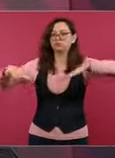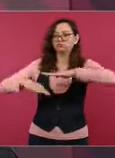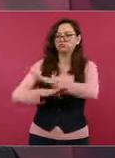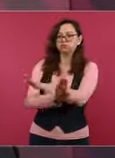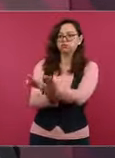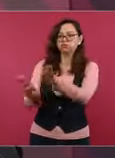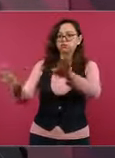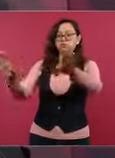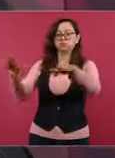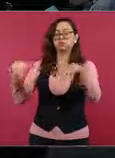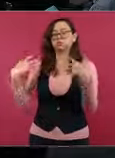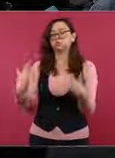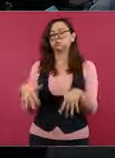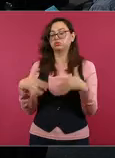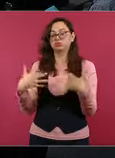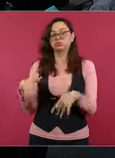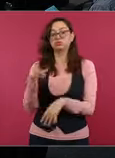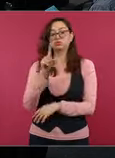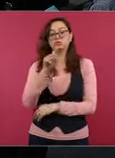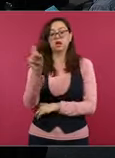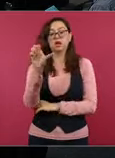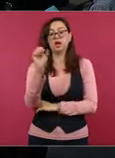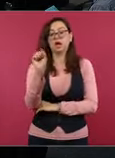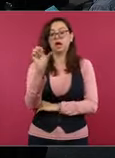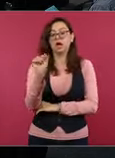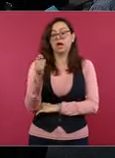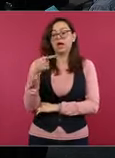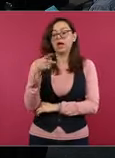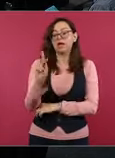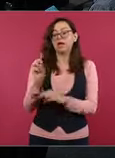son 160 kilómetros, pero